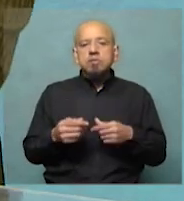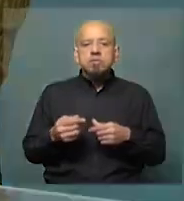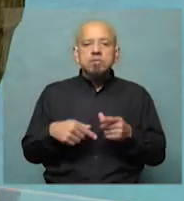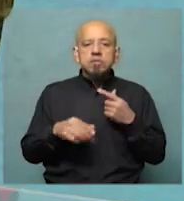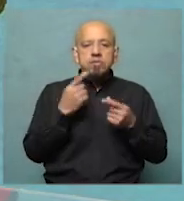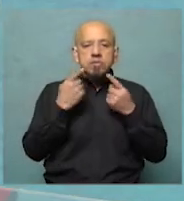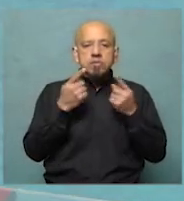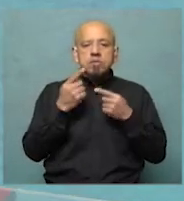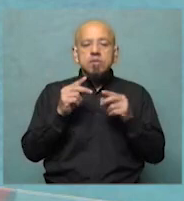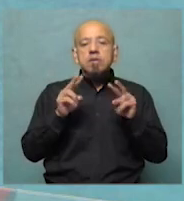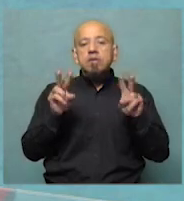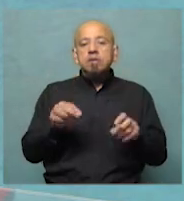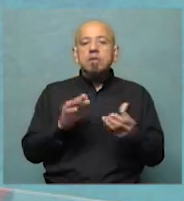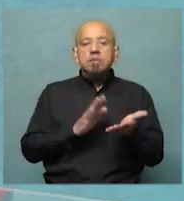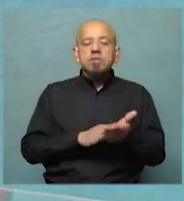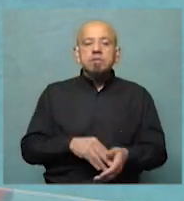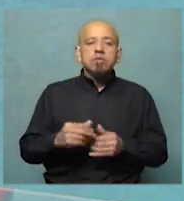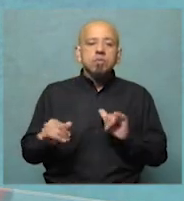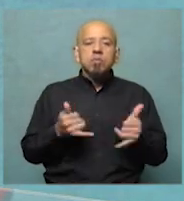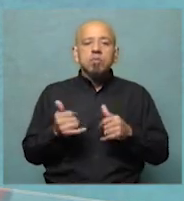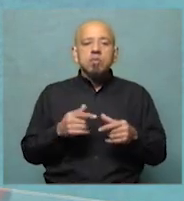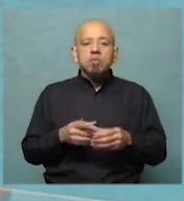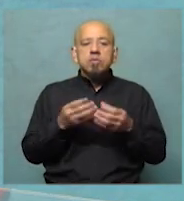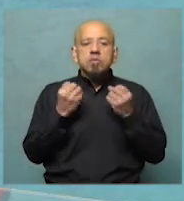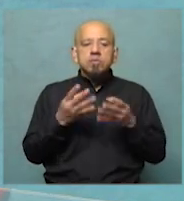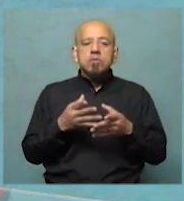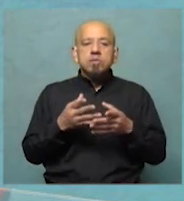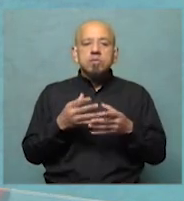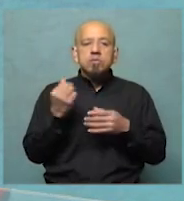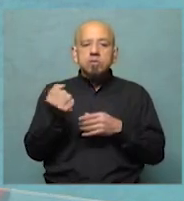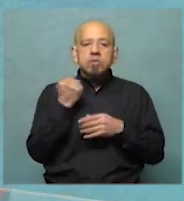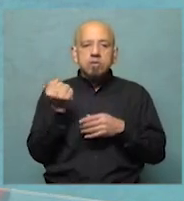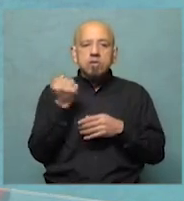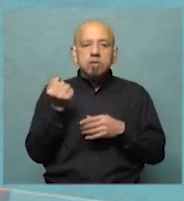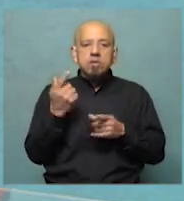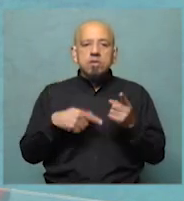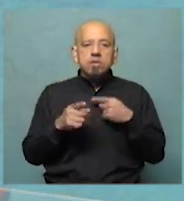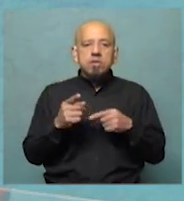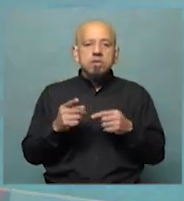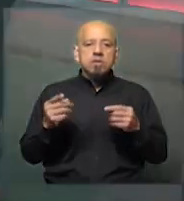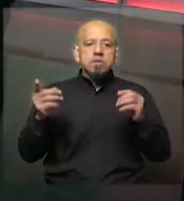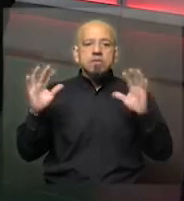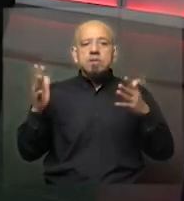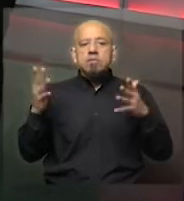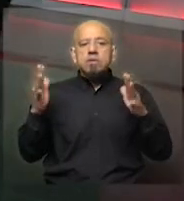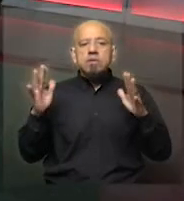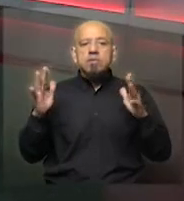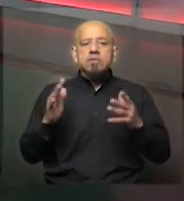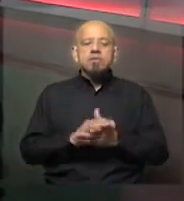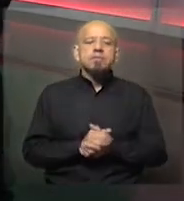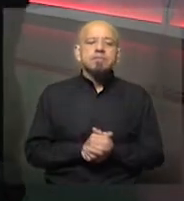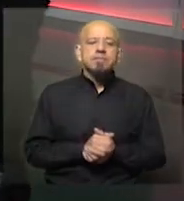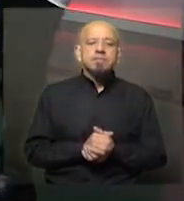hablar un poco de lo que es jugar y por qué es importante. Y acá esto se inaugura con un aplauso a los además de la